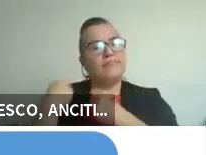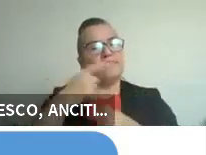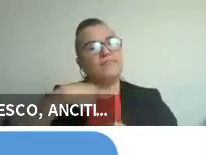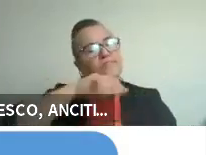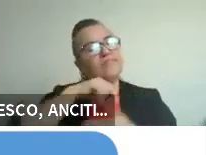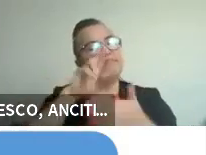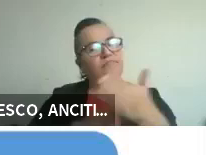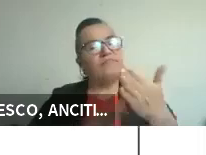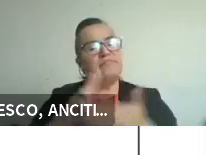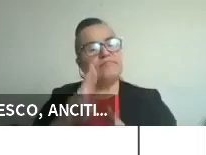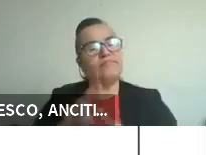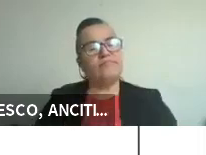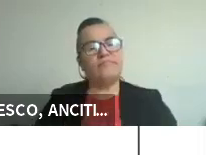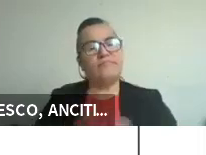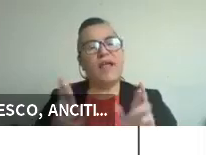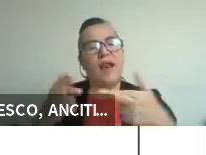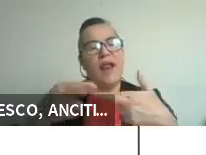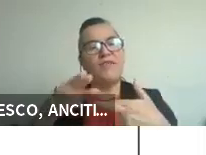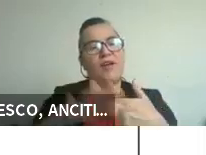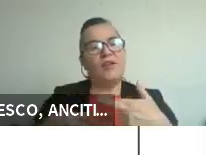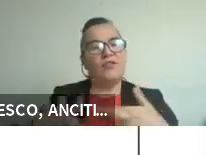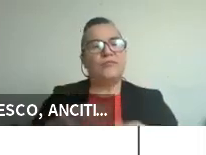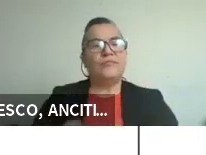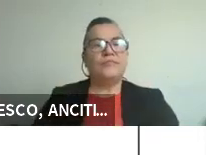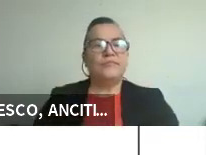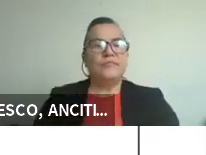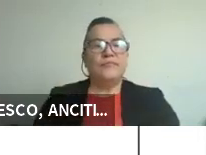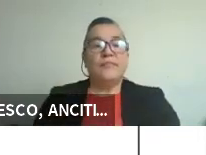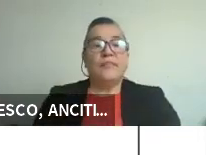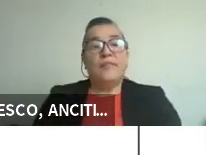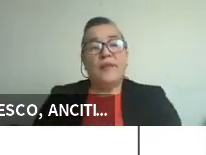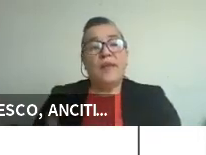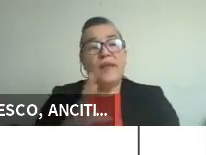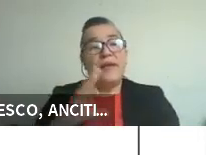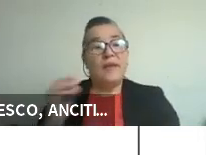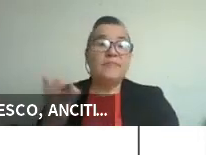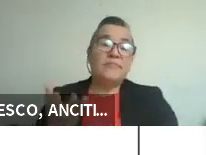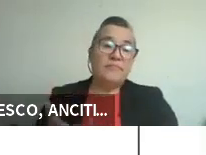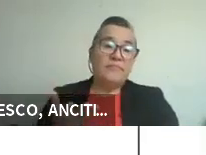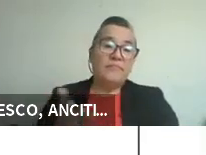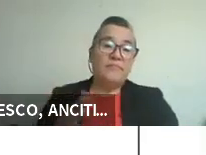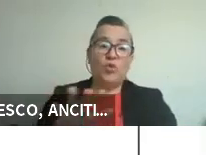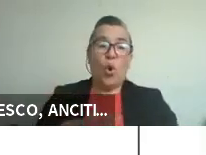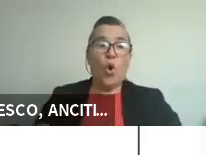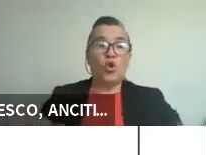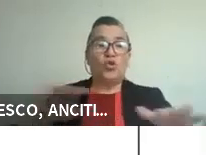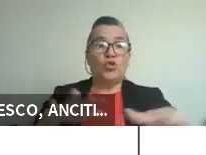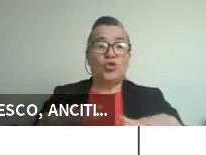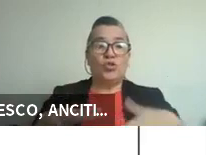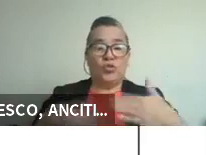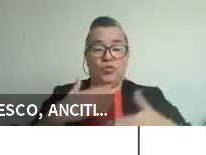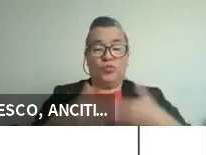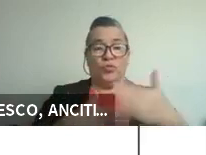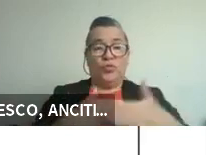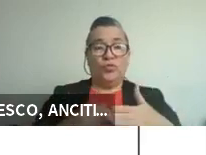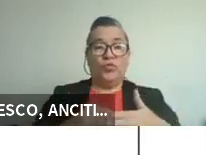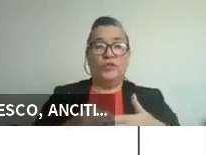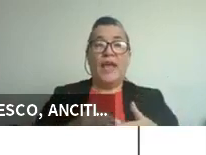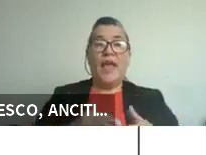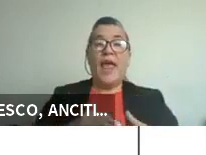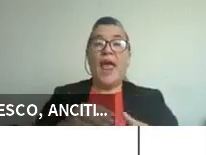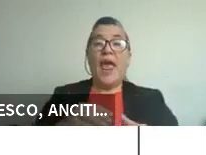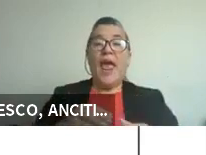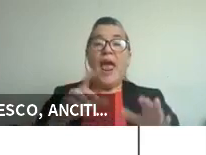en la región y precisamente en el contexto de los procesos de acreditación la